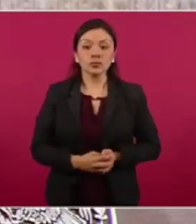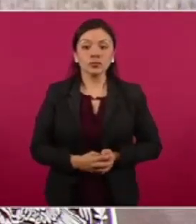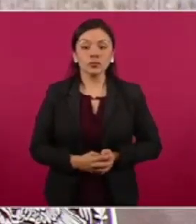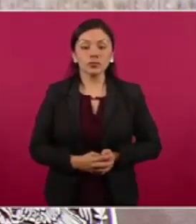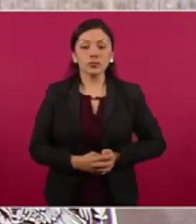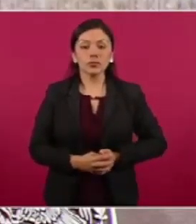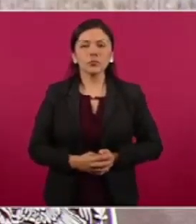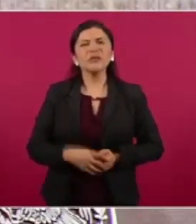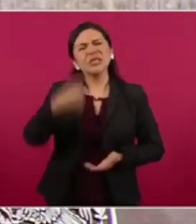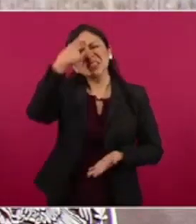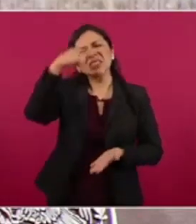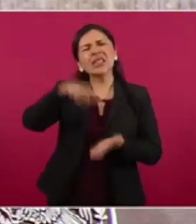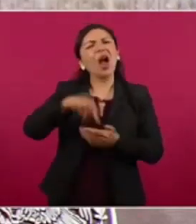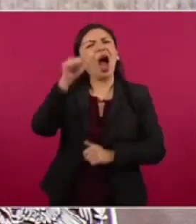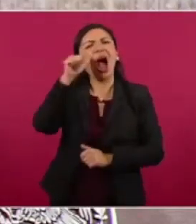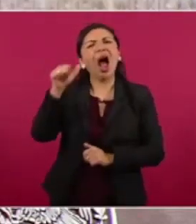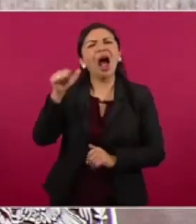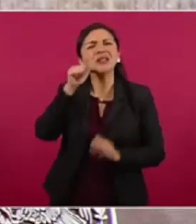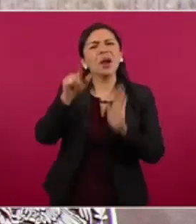Creo que es de ayer.